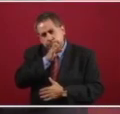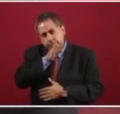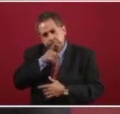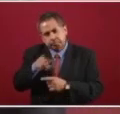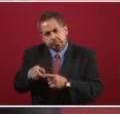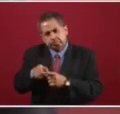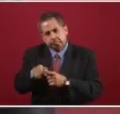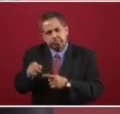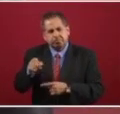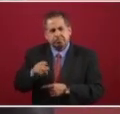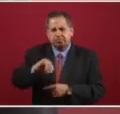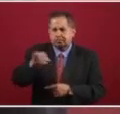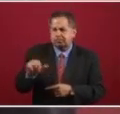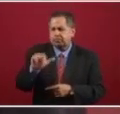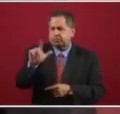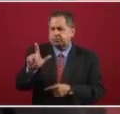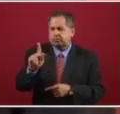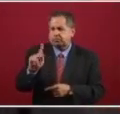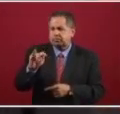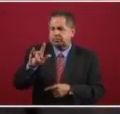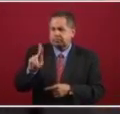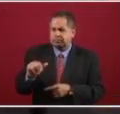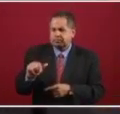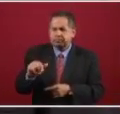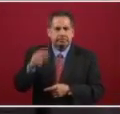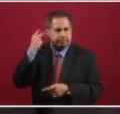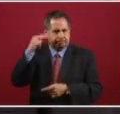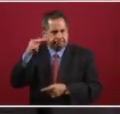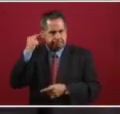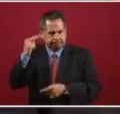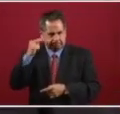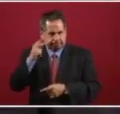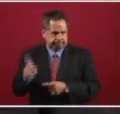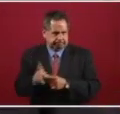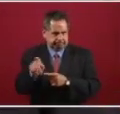vamos a Jaltipan, Veracruz.